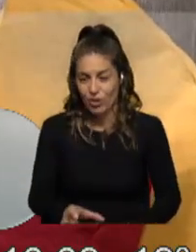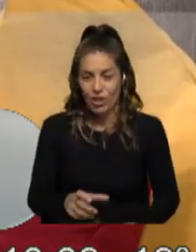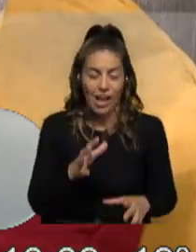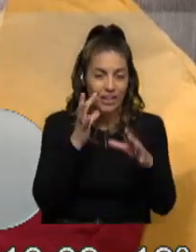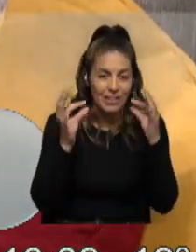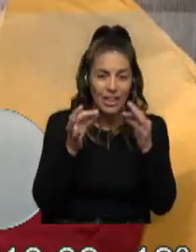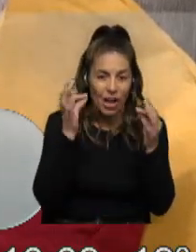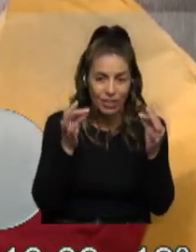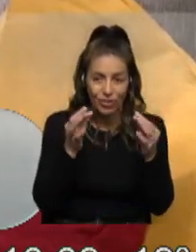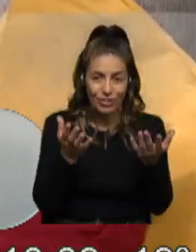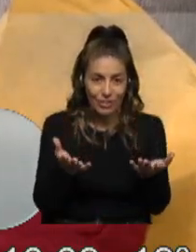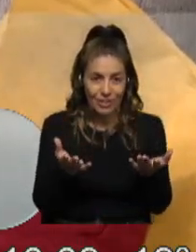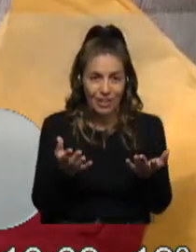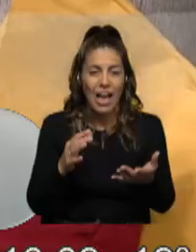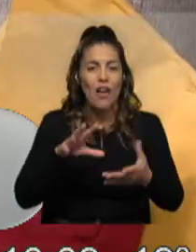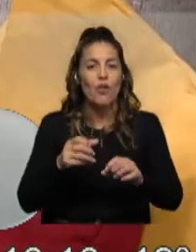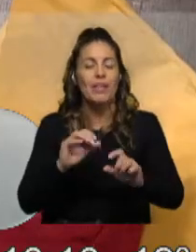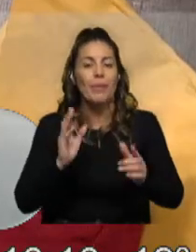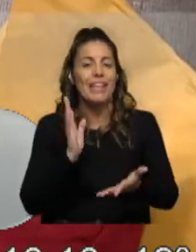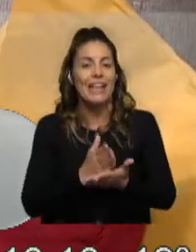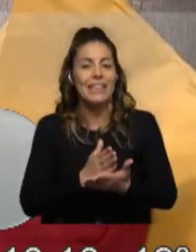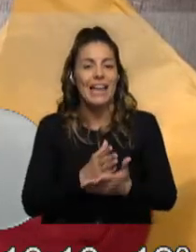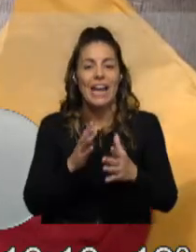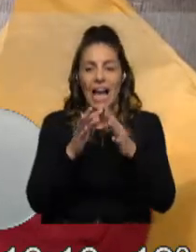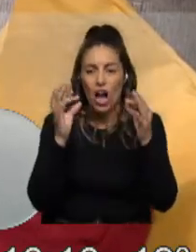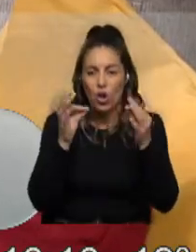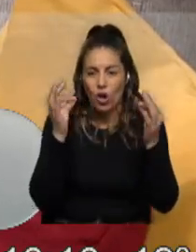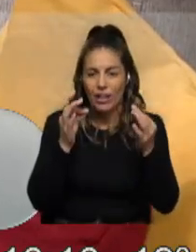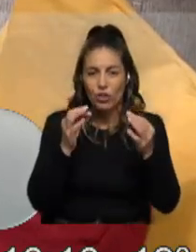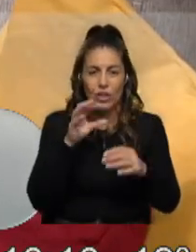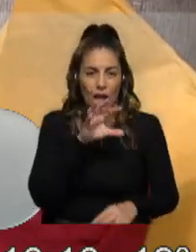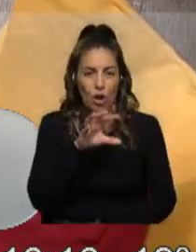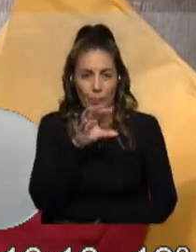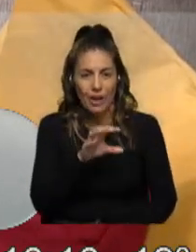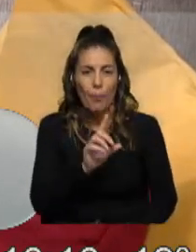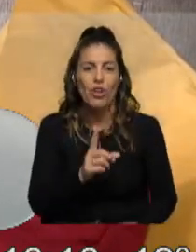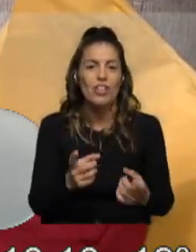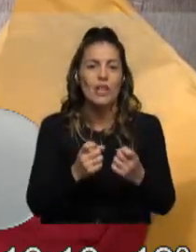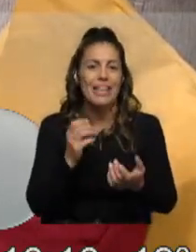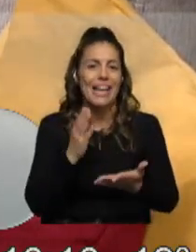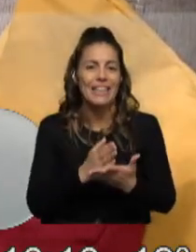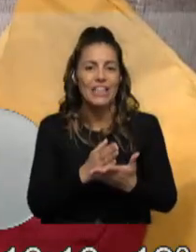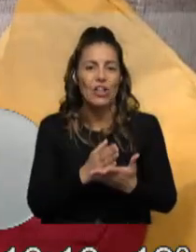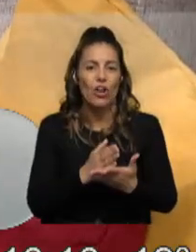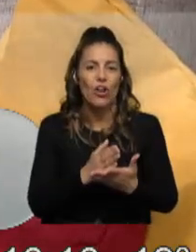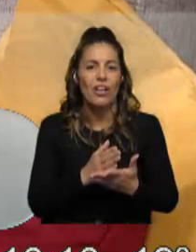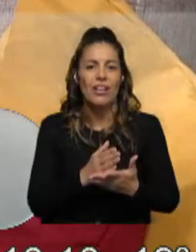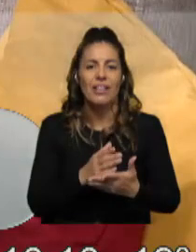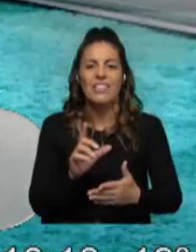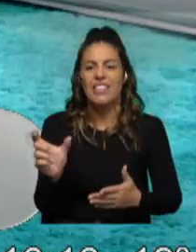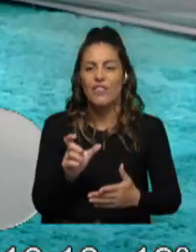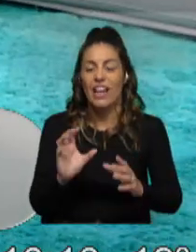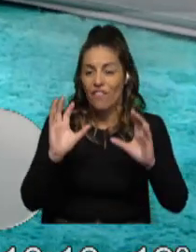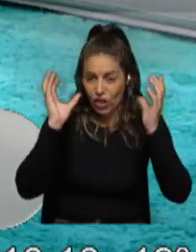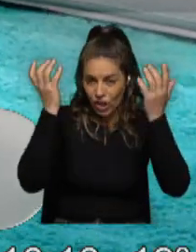puede es. Hay formas de castigar a los gatos, sí, que y a los perros, pero no necesariamente el castigo significa una violencia, significa ser